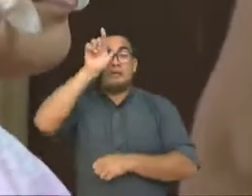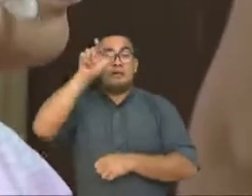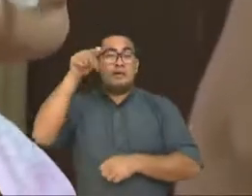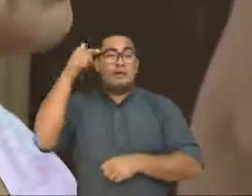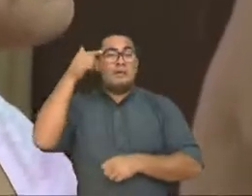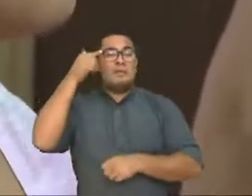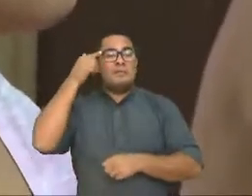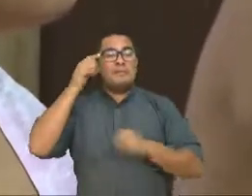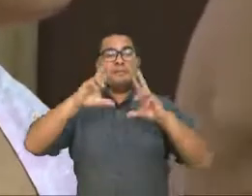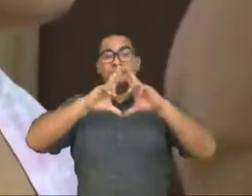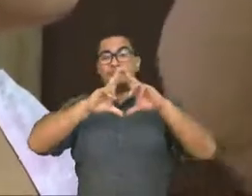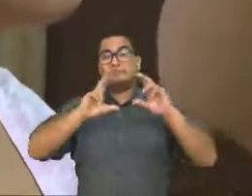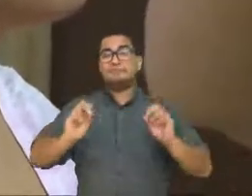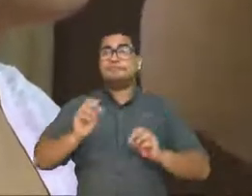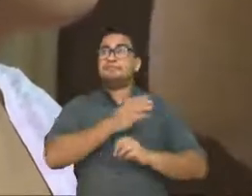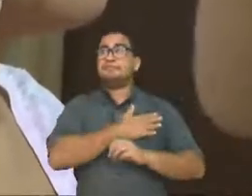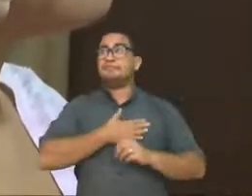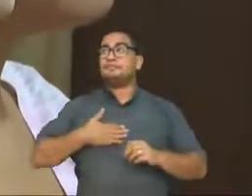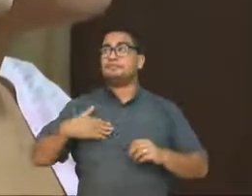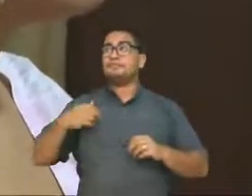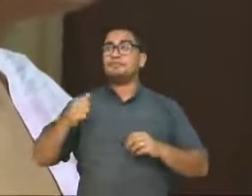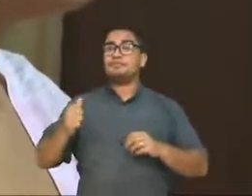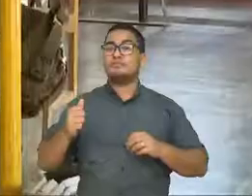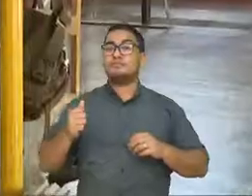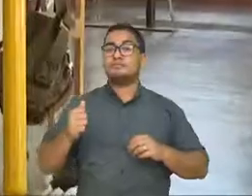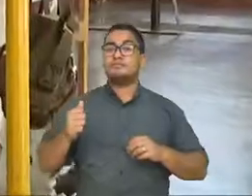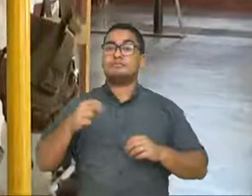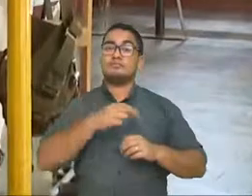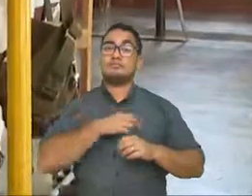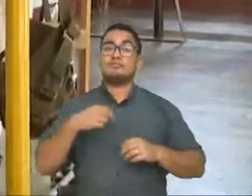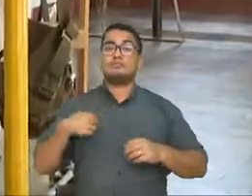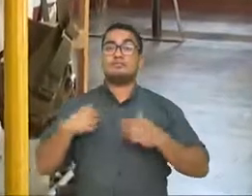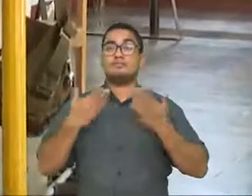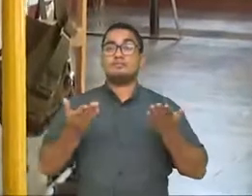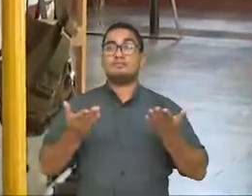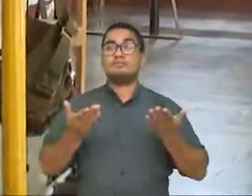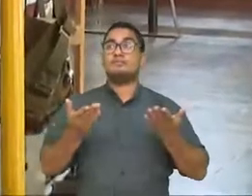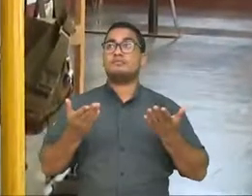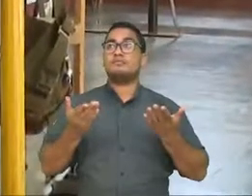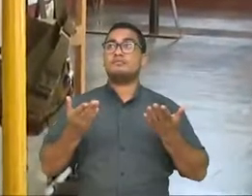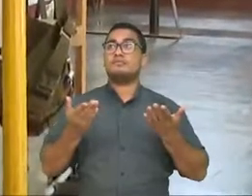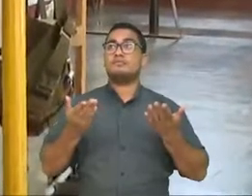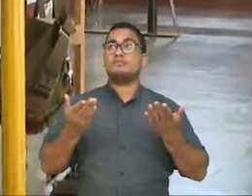ha mejorado en la situación que ha hecho que los profesionales en